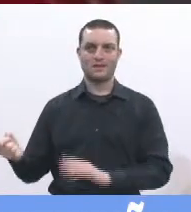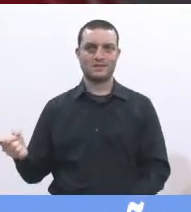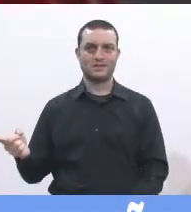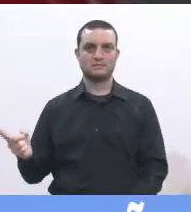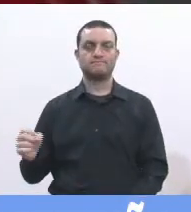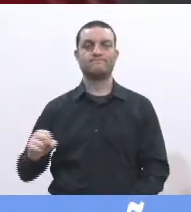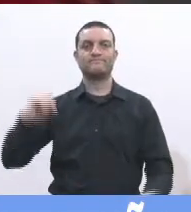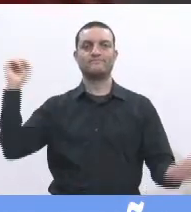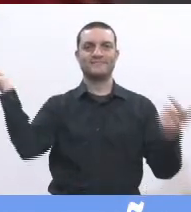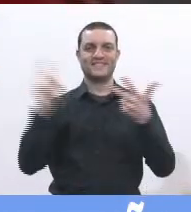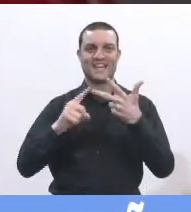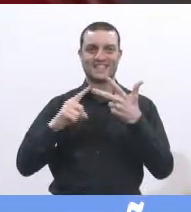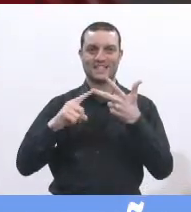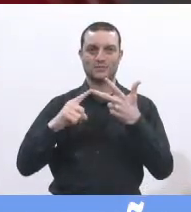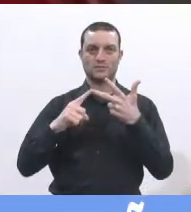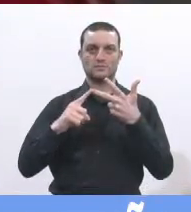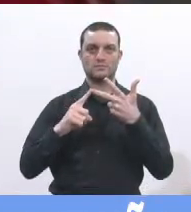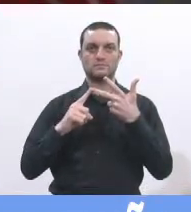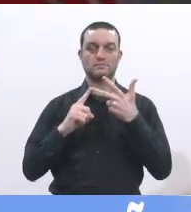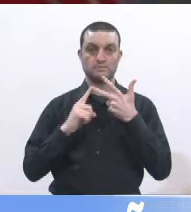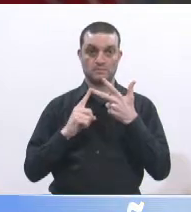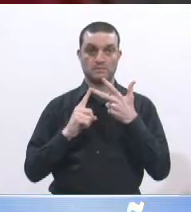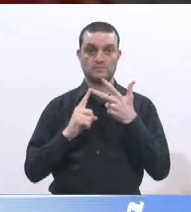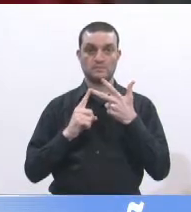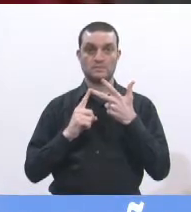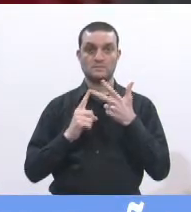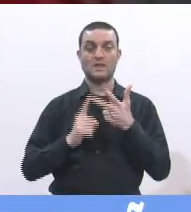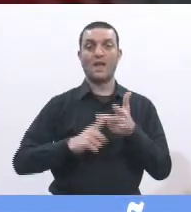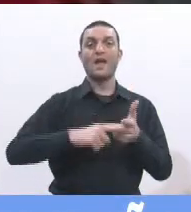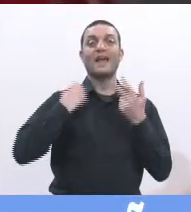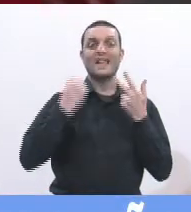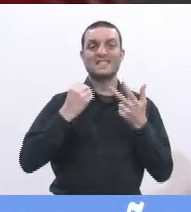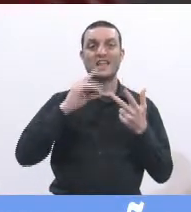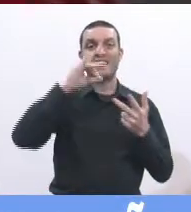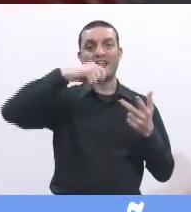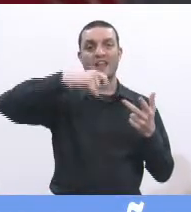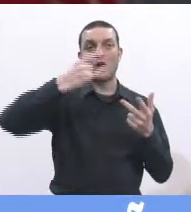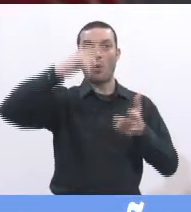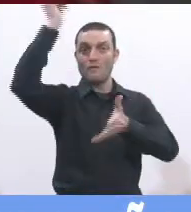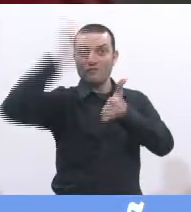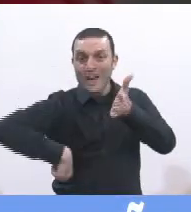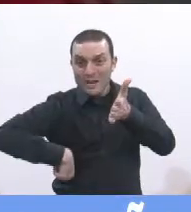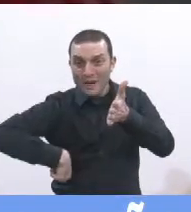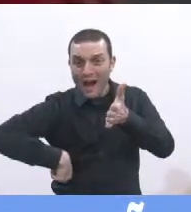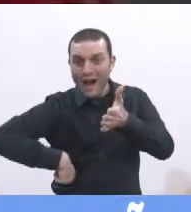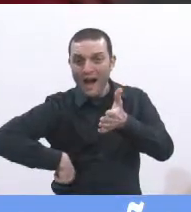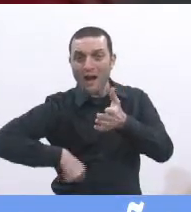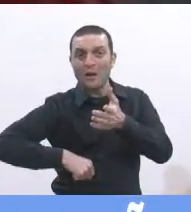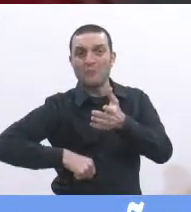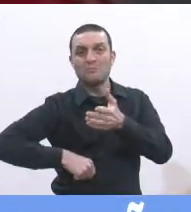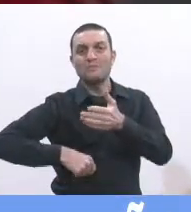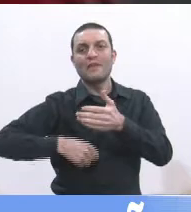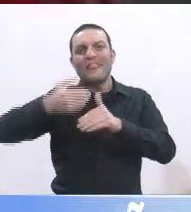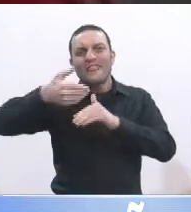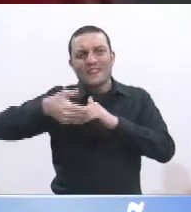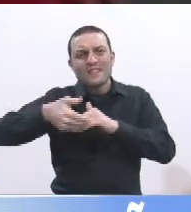El tercer acto es, pocos días después de firmado el decreto, el Ejecutivo elabora el proyecto